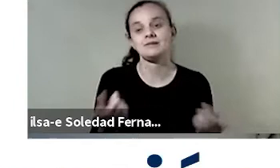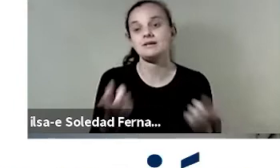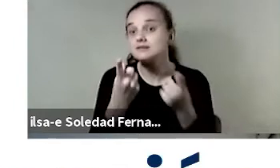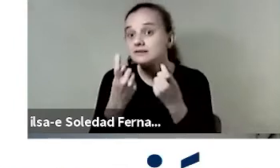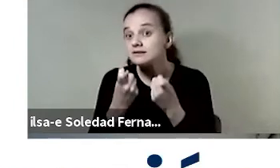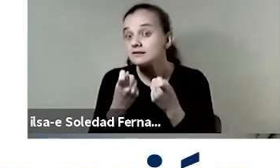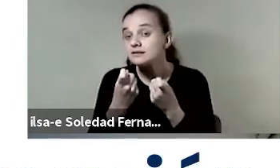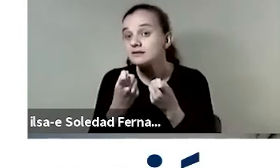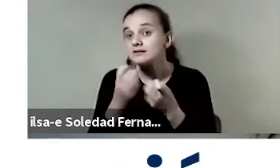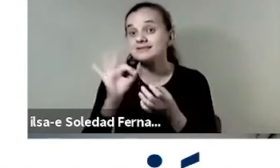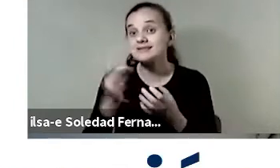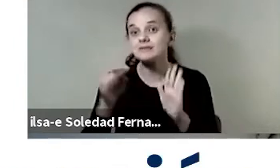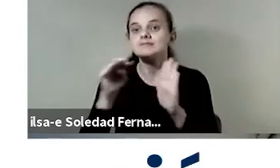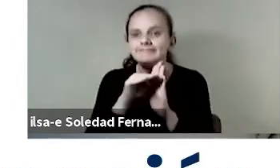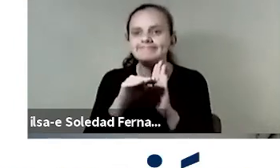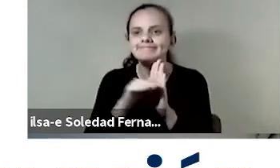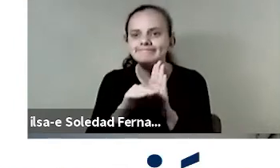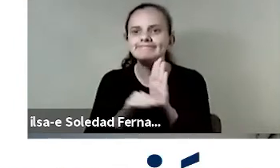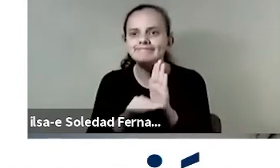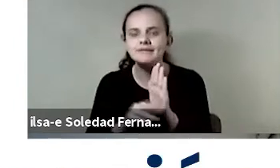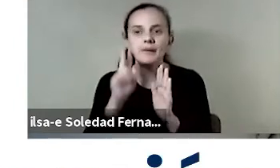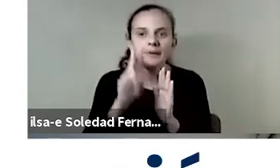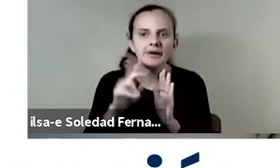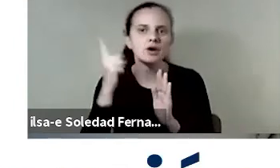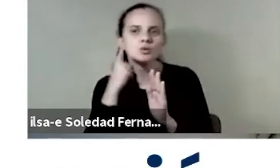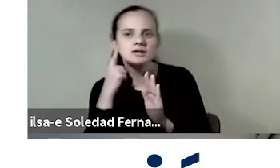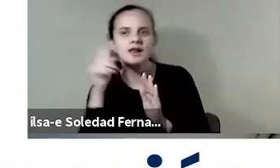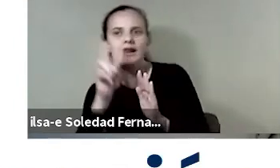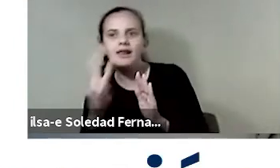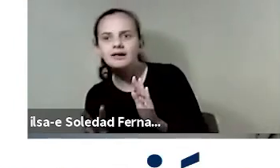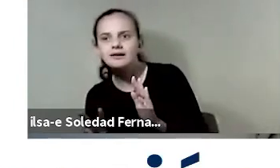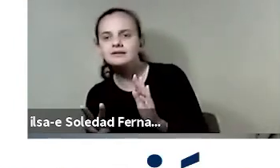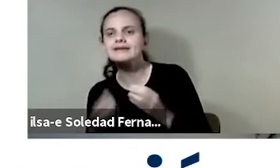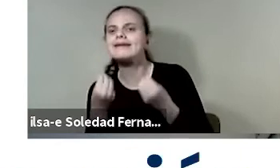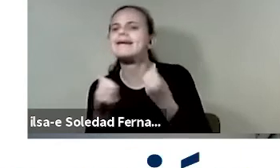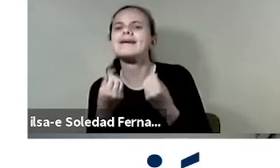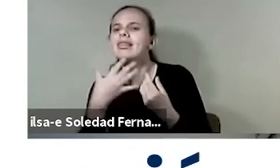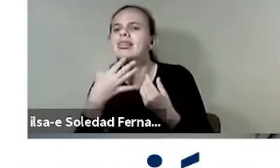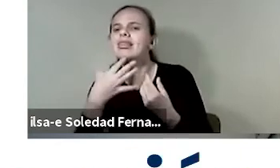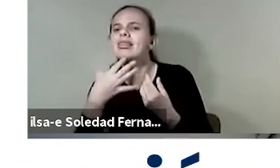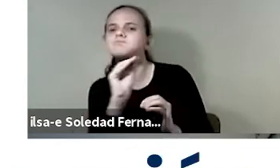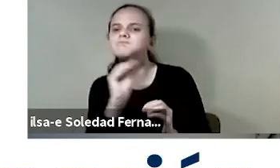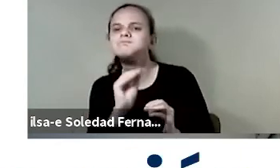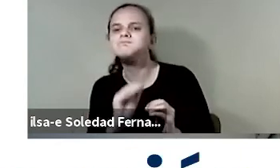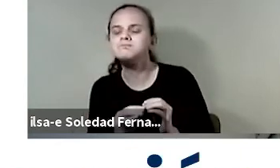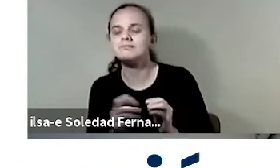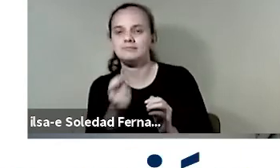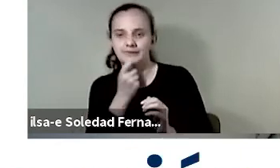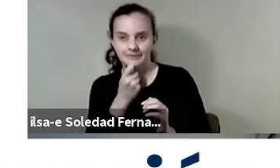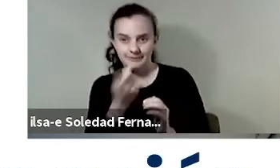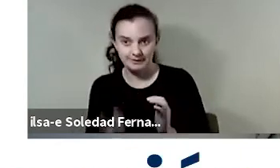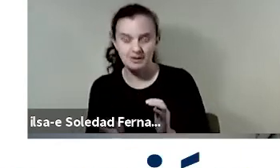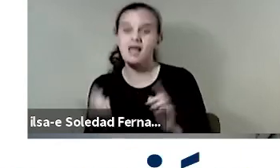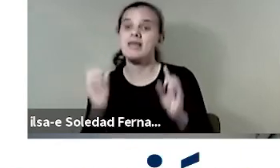no reducir la información que es importante. Por un lado, necesito poder saber la instrucción, ¿sí? Escucharla o